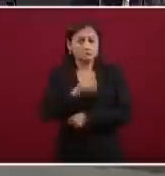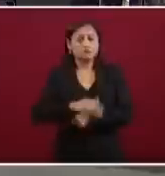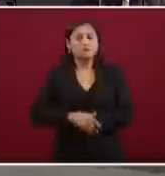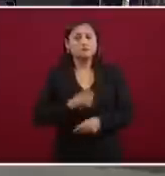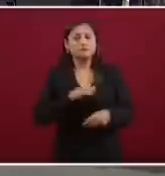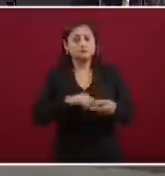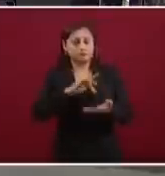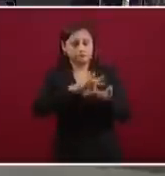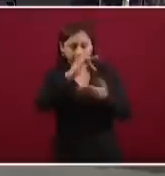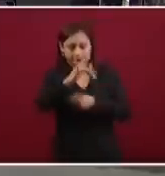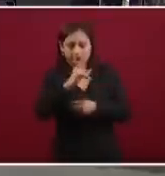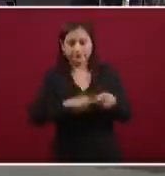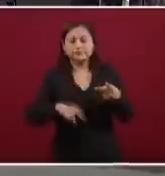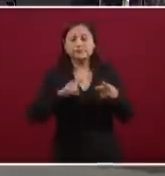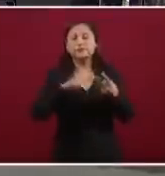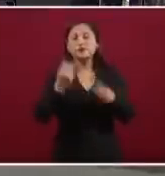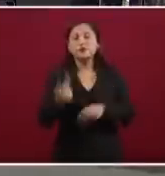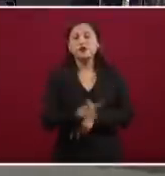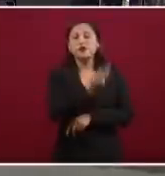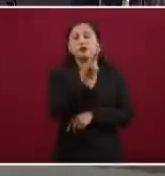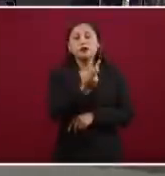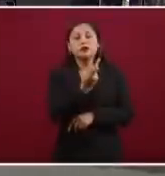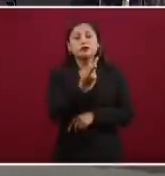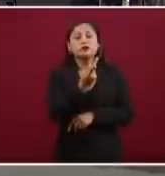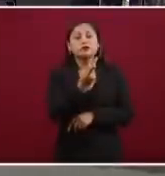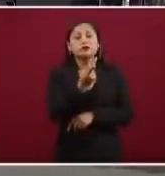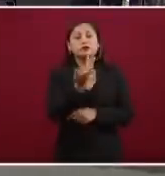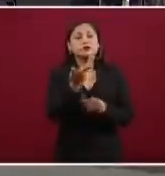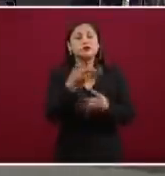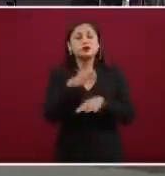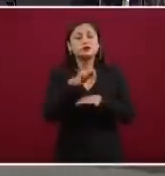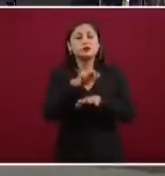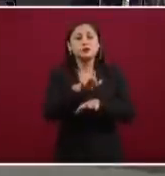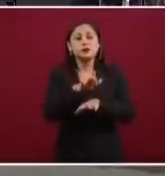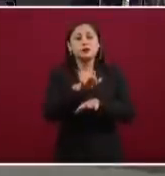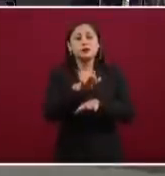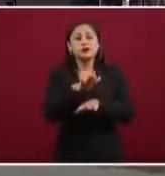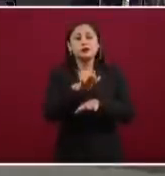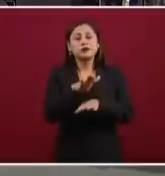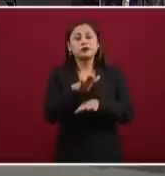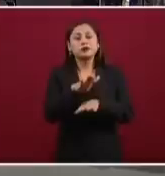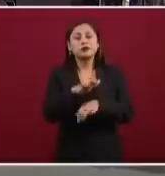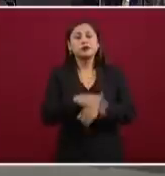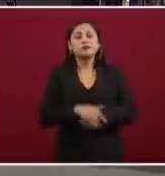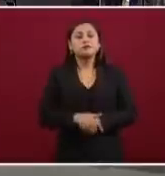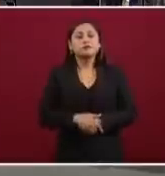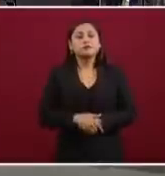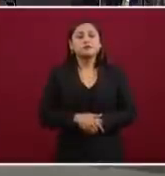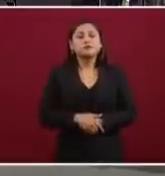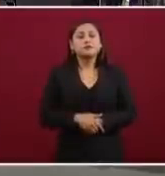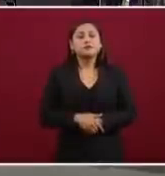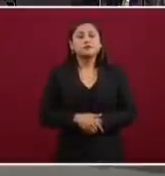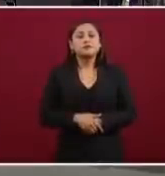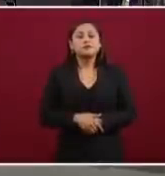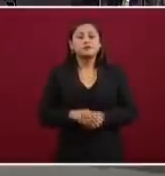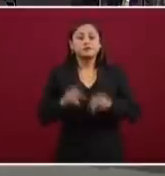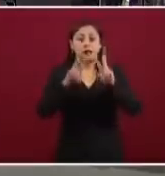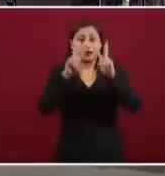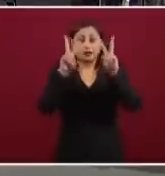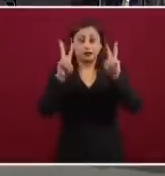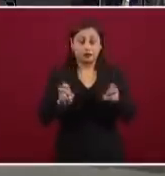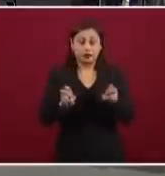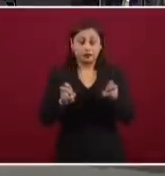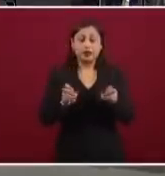pregunta, tiene que ver con este rompimiento, con el cómo se venía atendiendo el tema de la inseguridad y cómo se